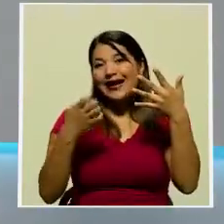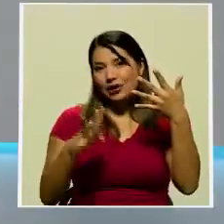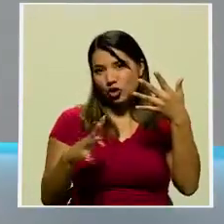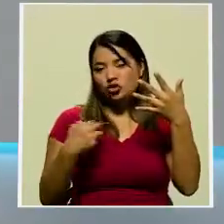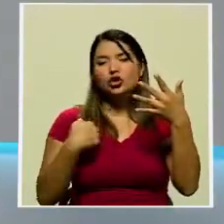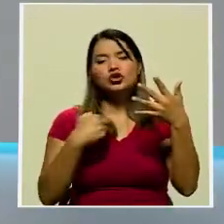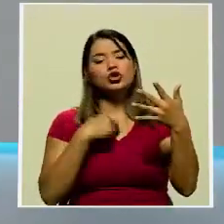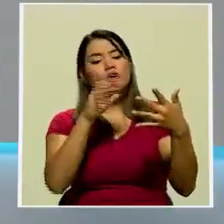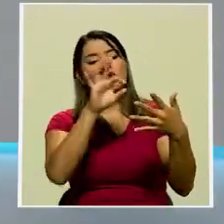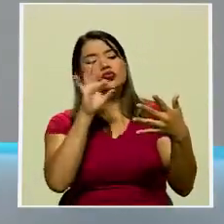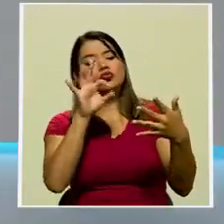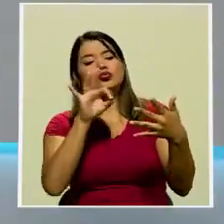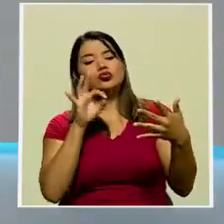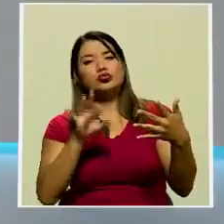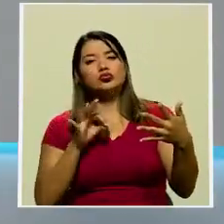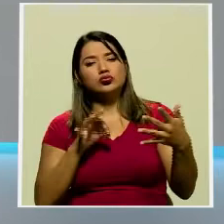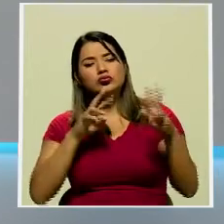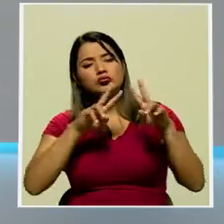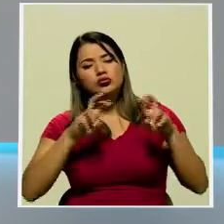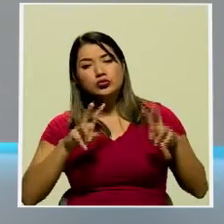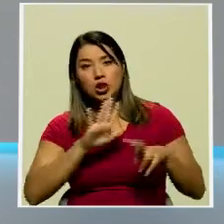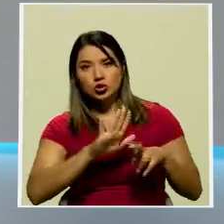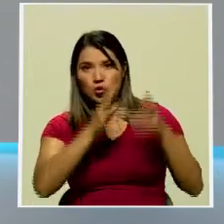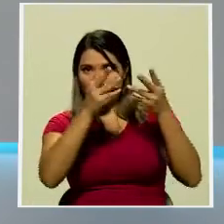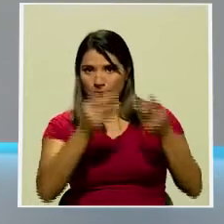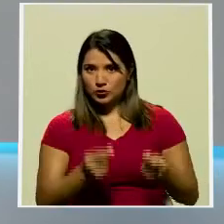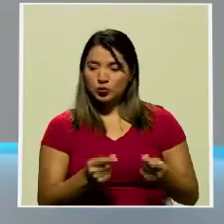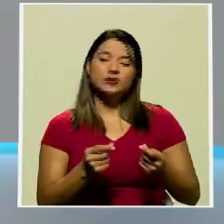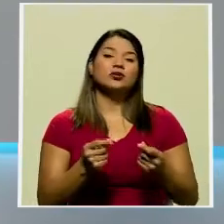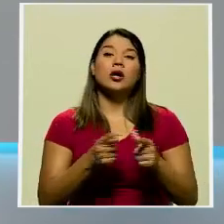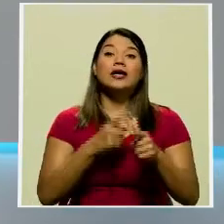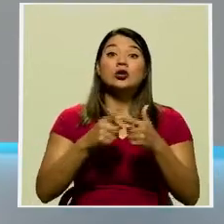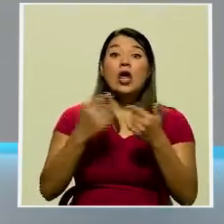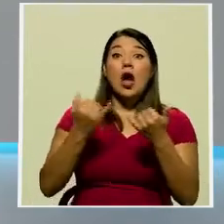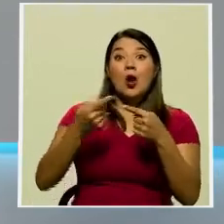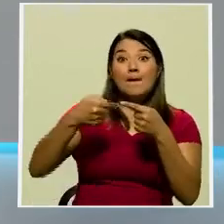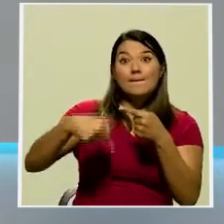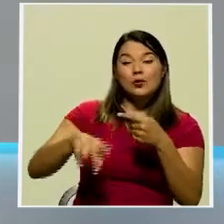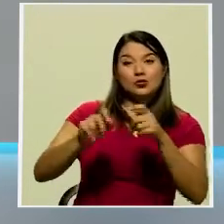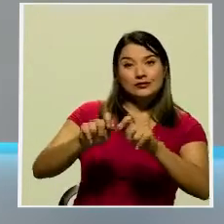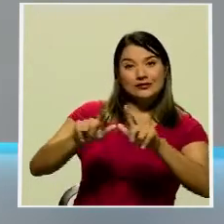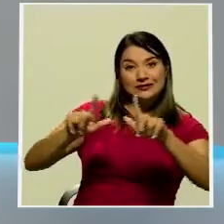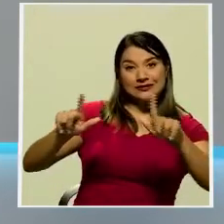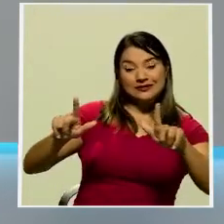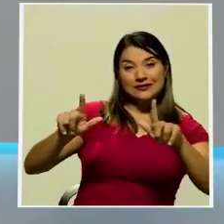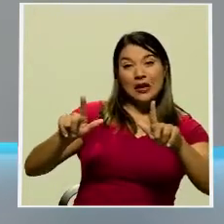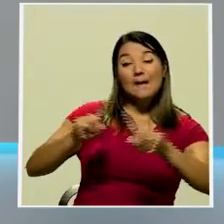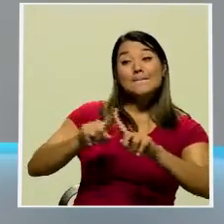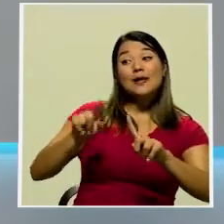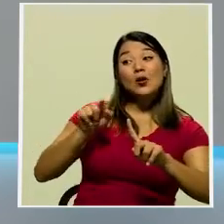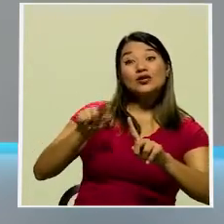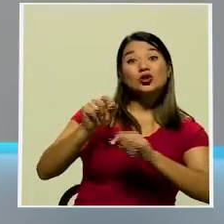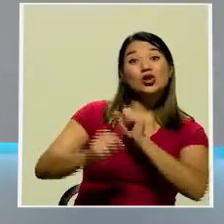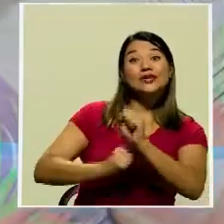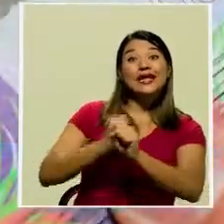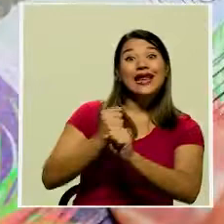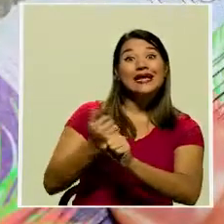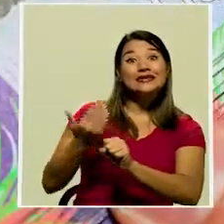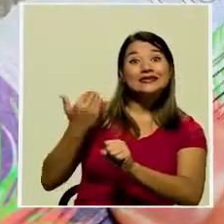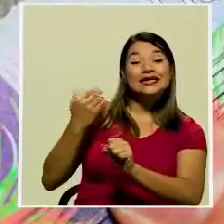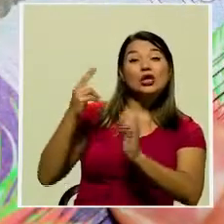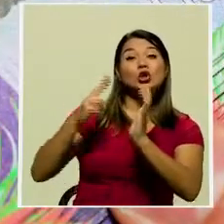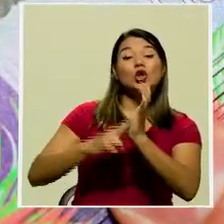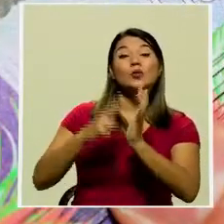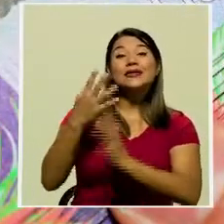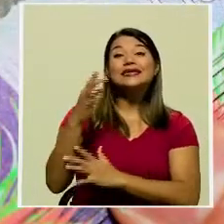14 instituciones. Vamos a ir precisamente a la próxima pantalla. Eso sí, del año 2019 tenemos como